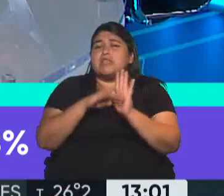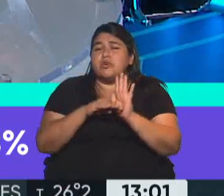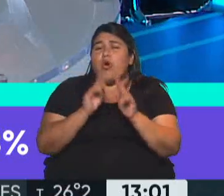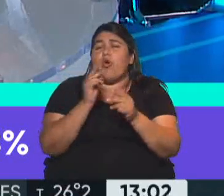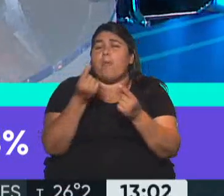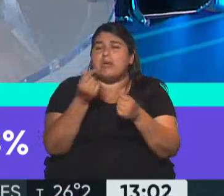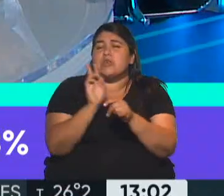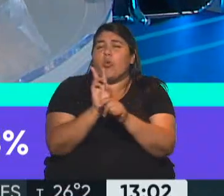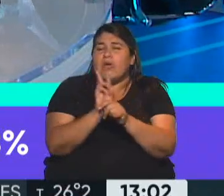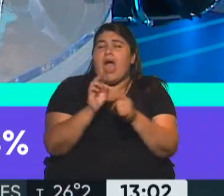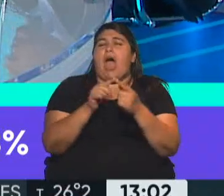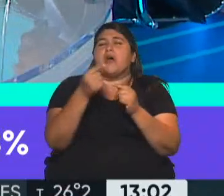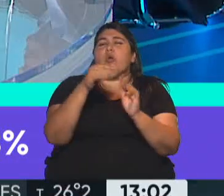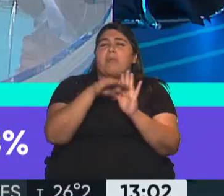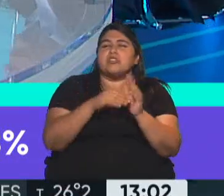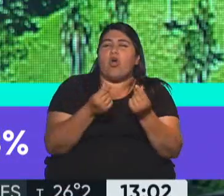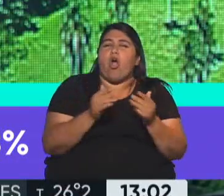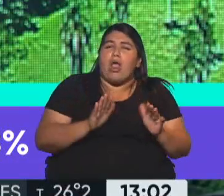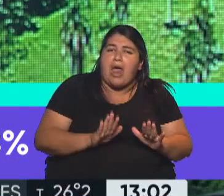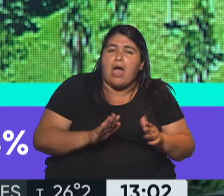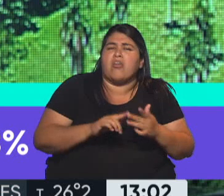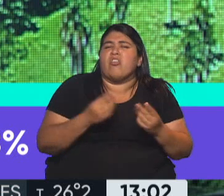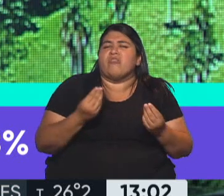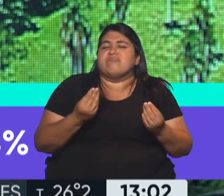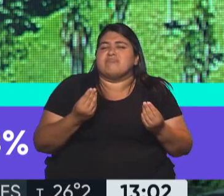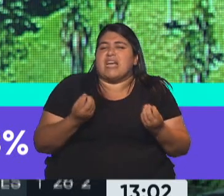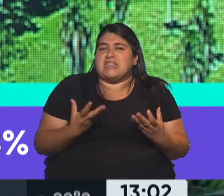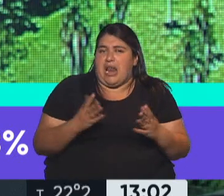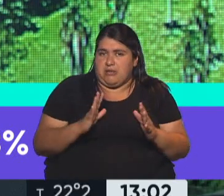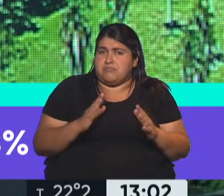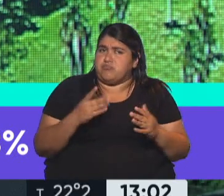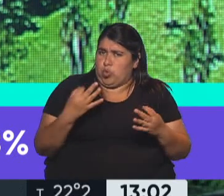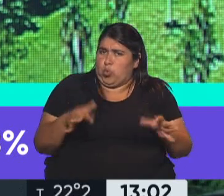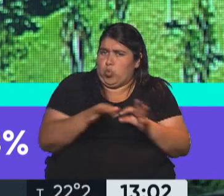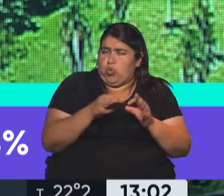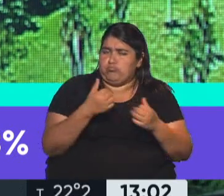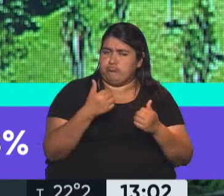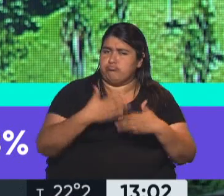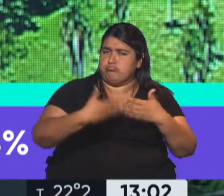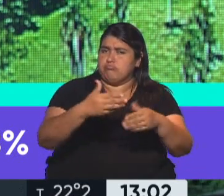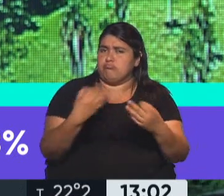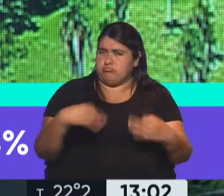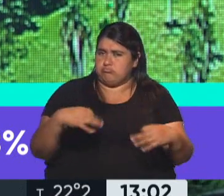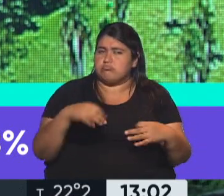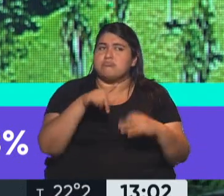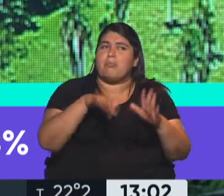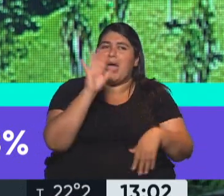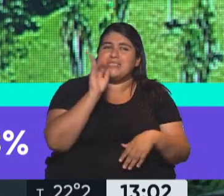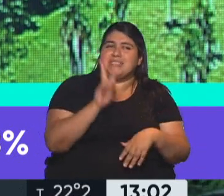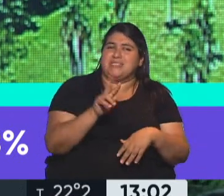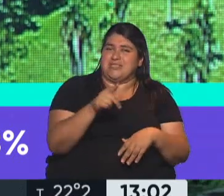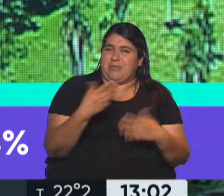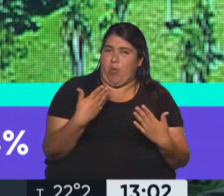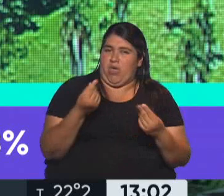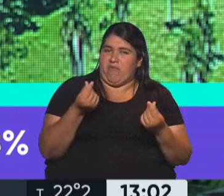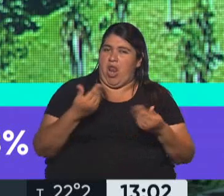Cuidados o los programas de precios seguramente congelados? Tuvieron mucho que ver, porque fíjate vos que son productos de consumo masivo donde más se nota esto y